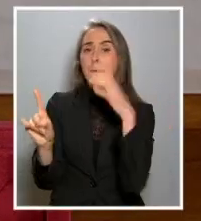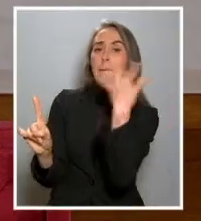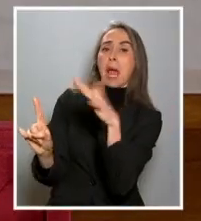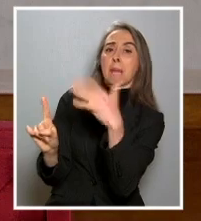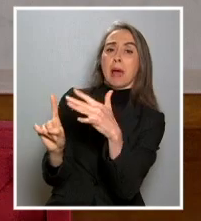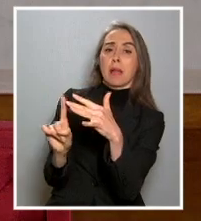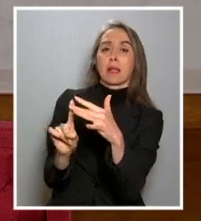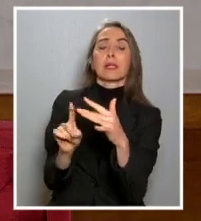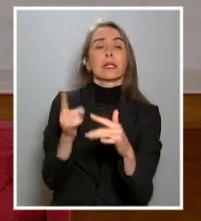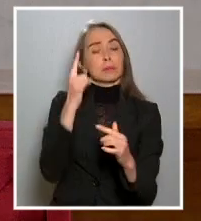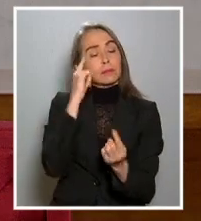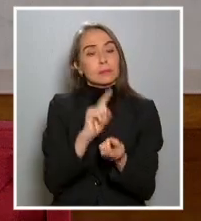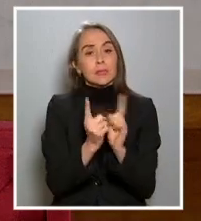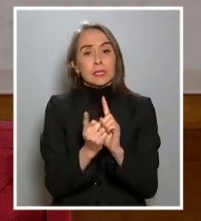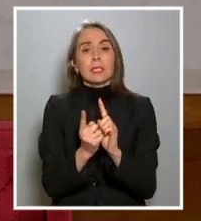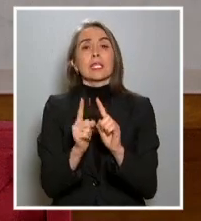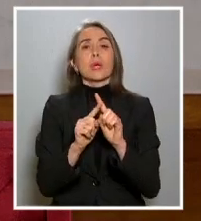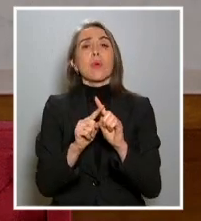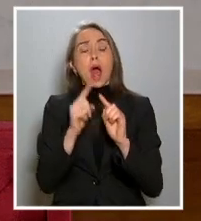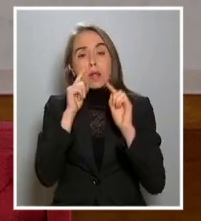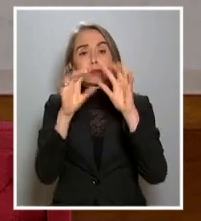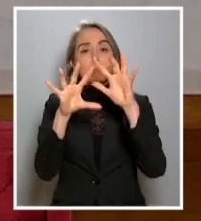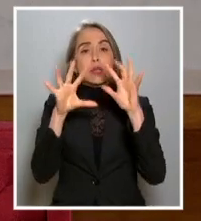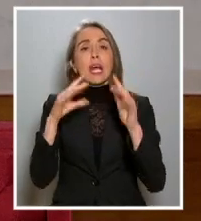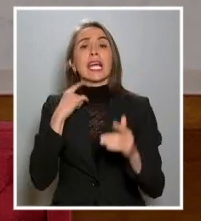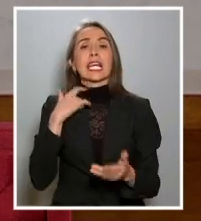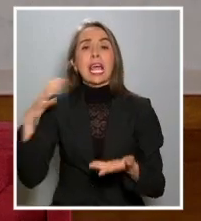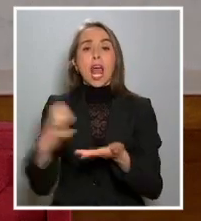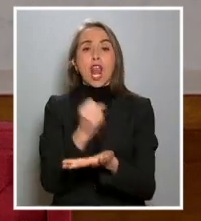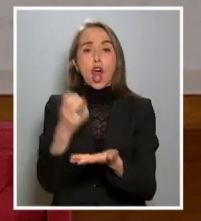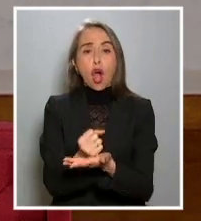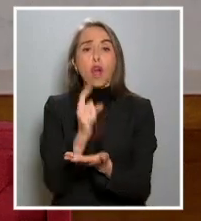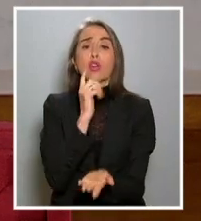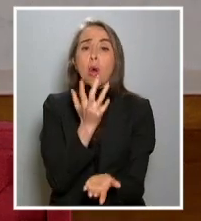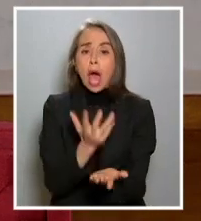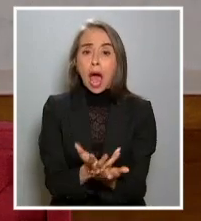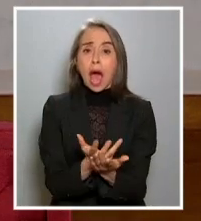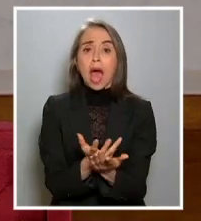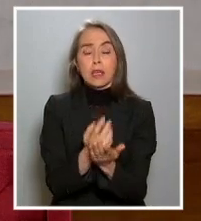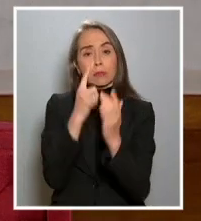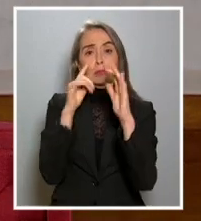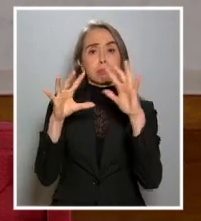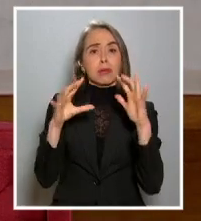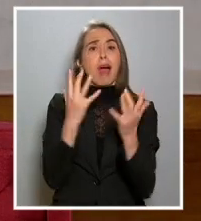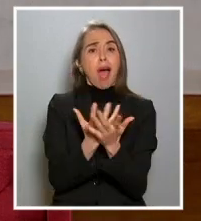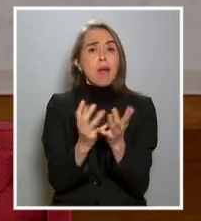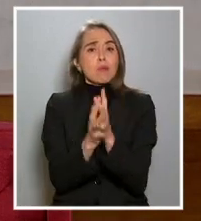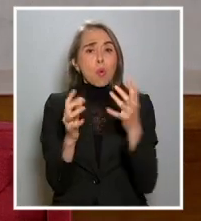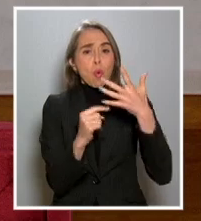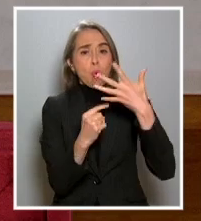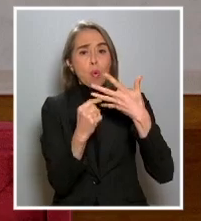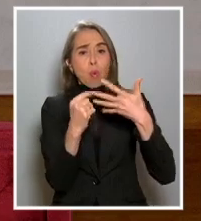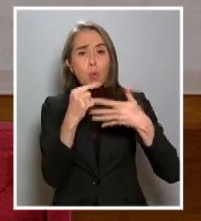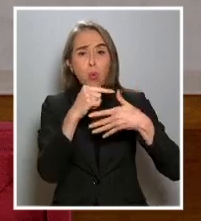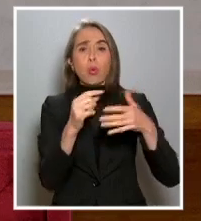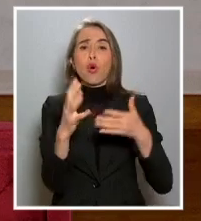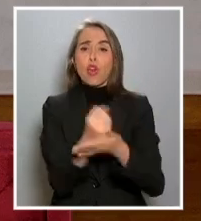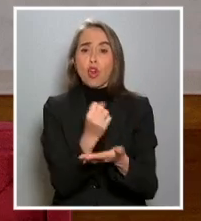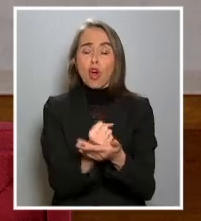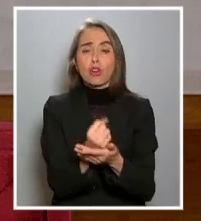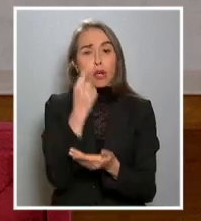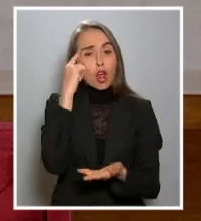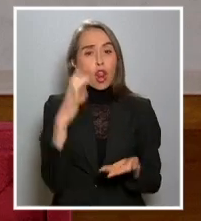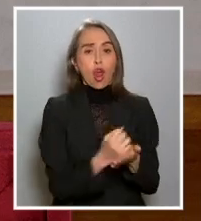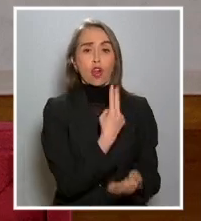nuestra motivación por resaltar nuestros logros. Los tenemos y muchos. Y no me refiero a los logros del